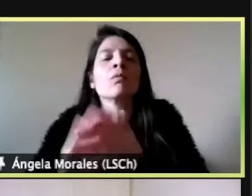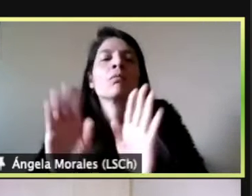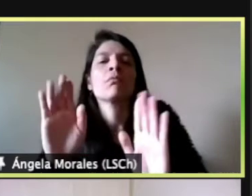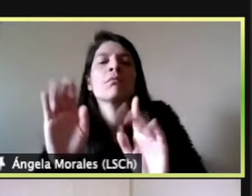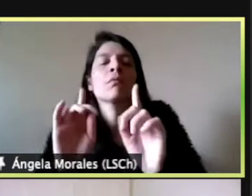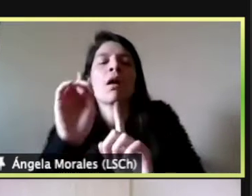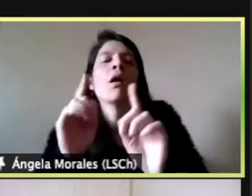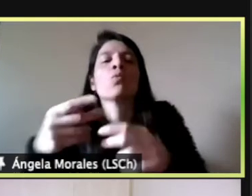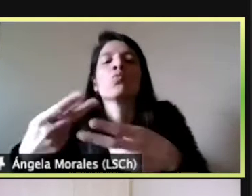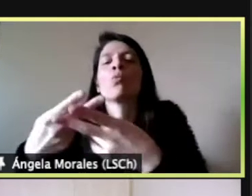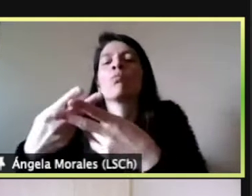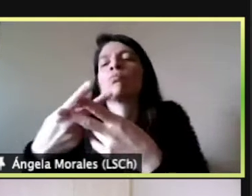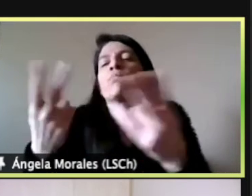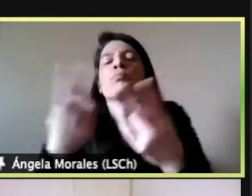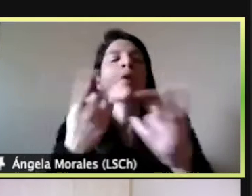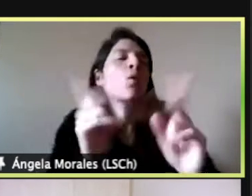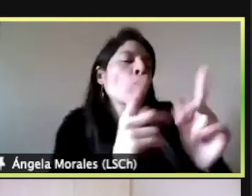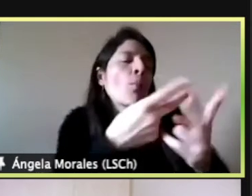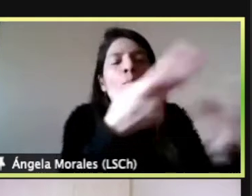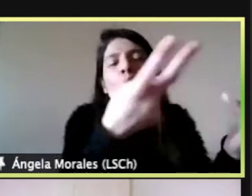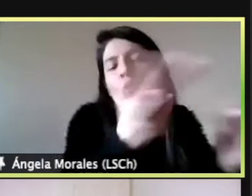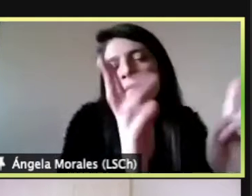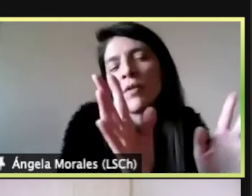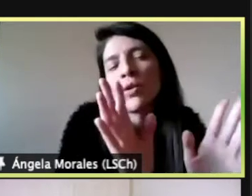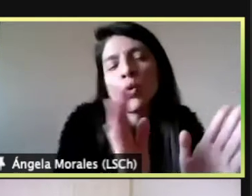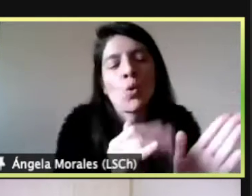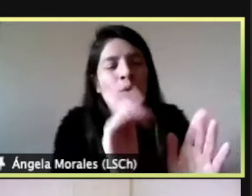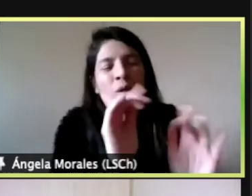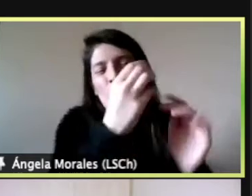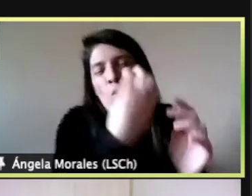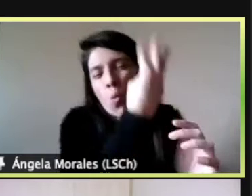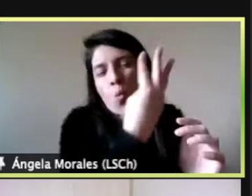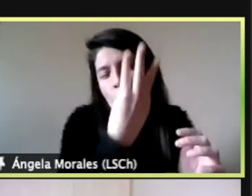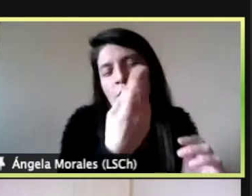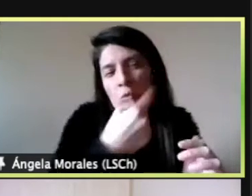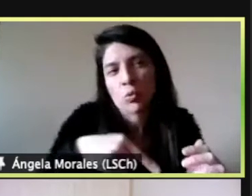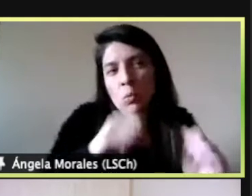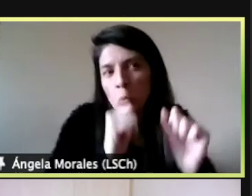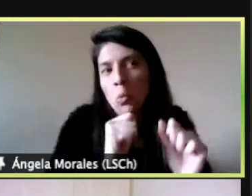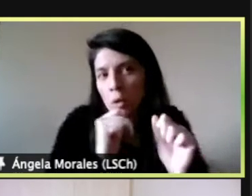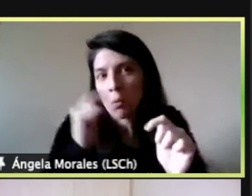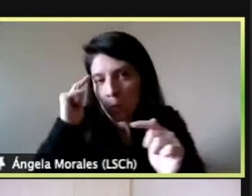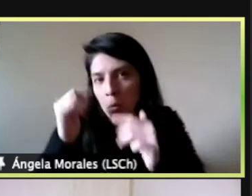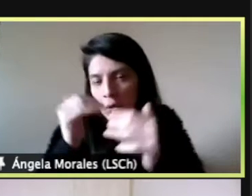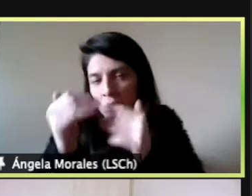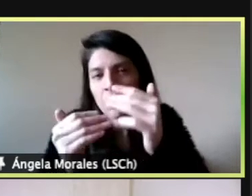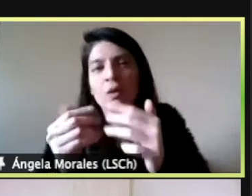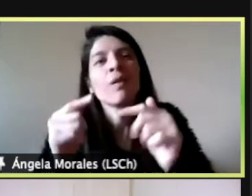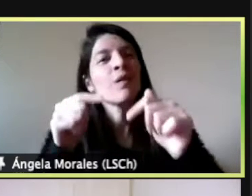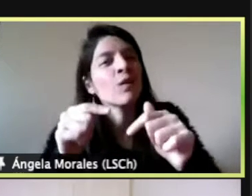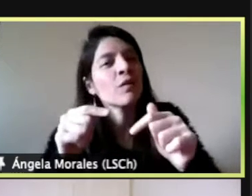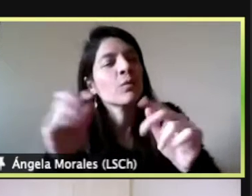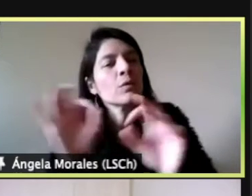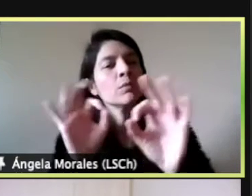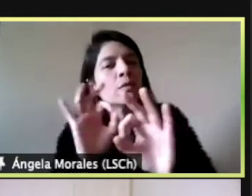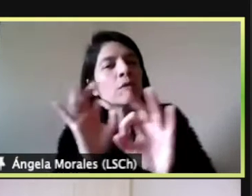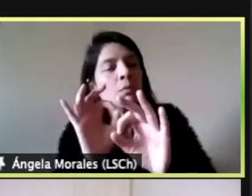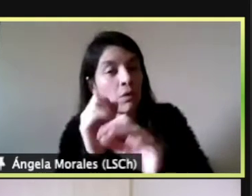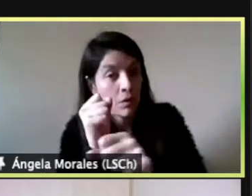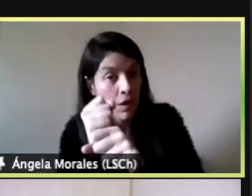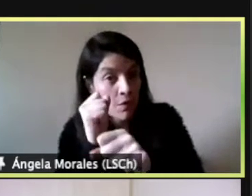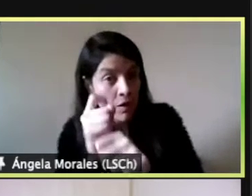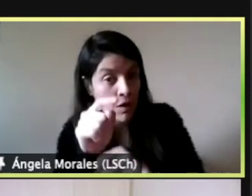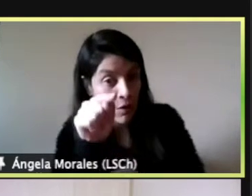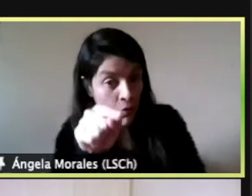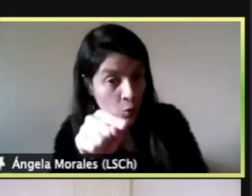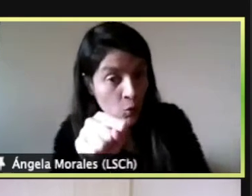vamos a hacer una forma para poder trabajar con eso. Muchas veces la información que uno puede